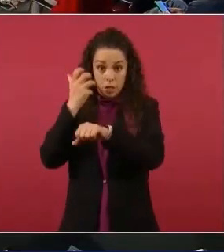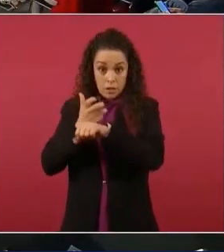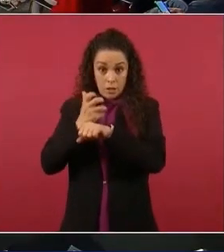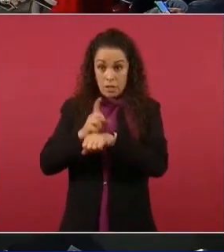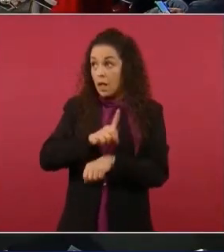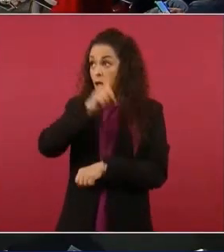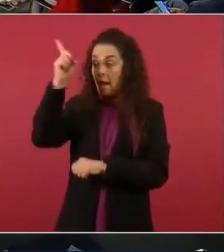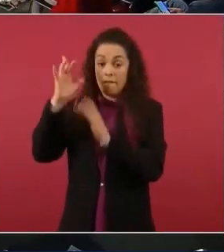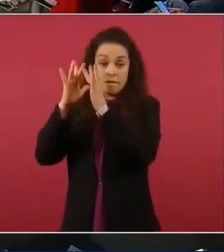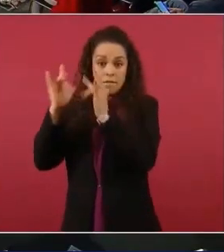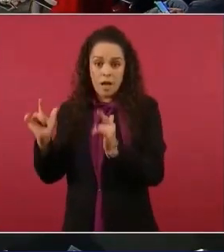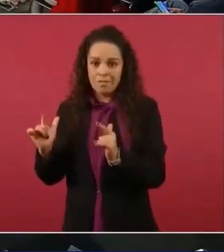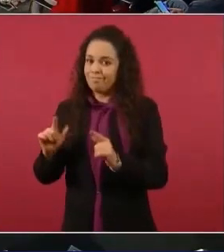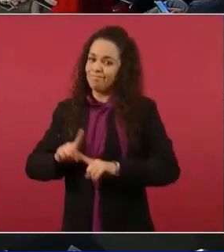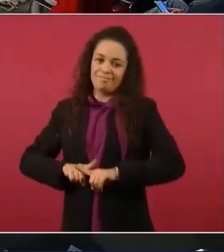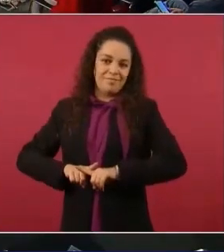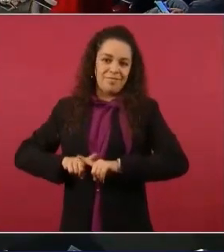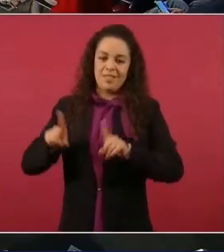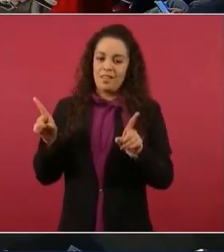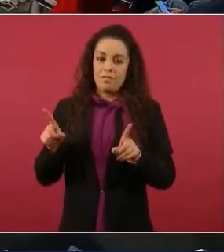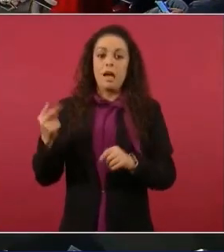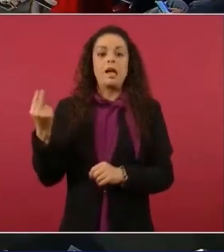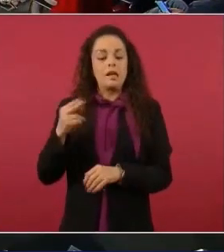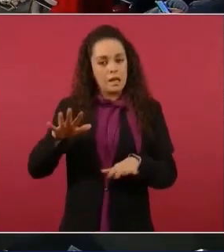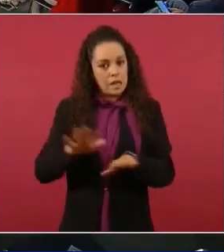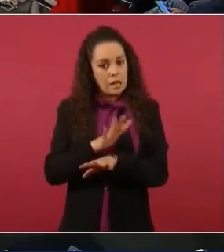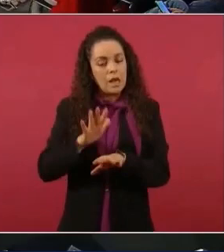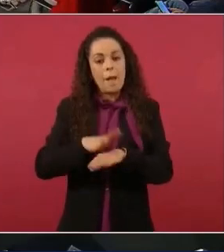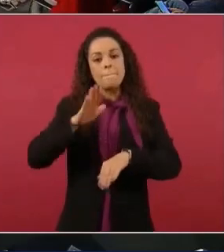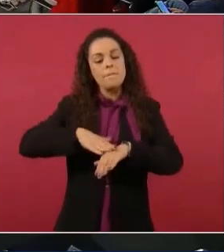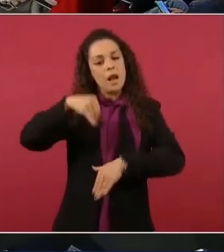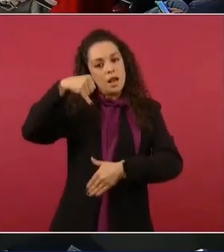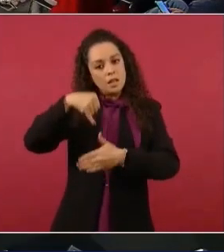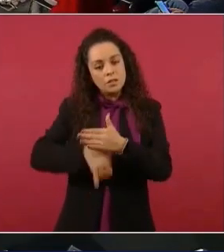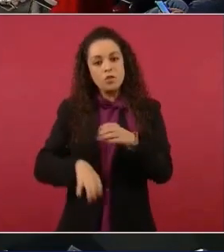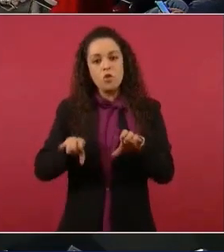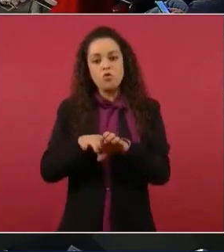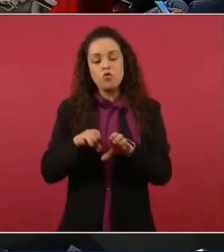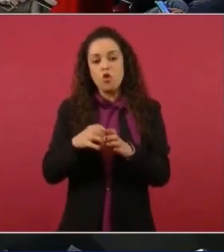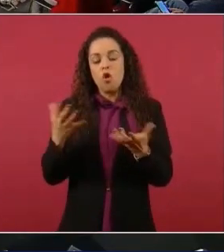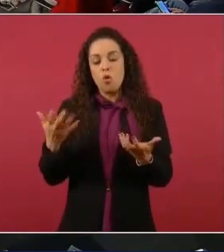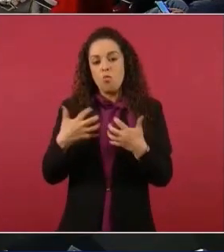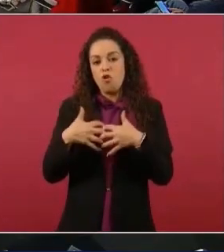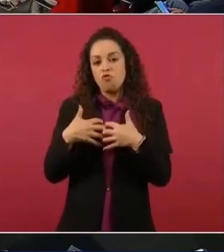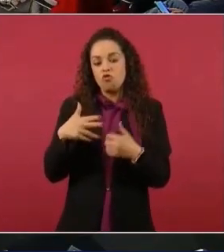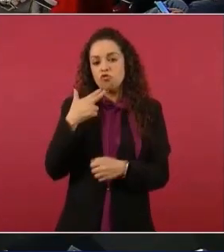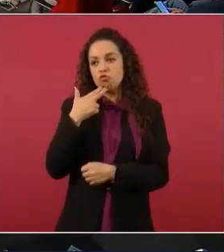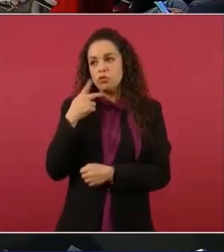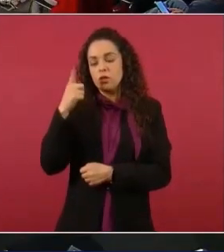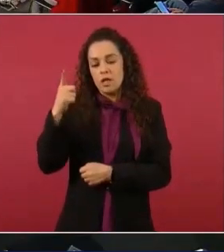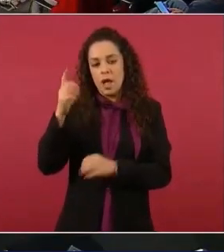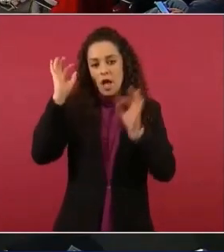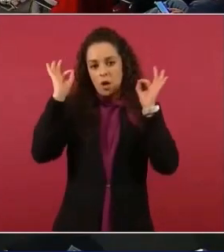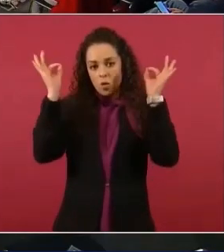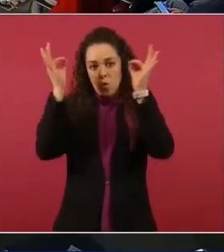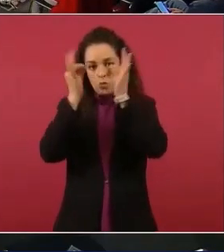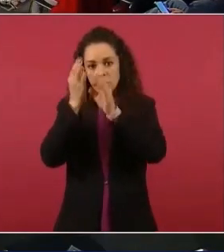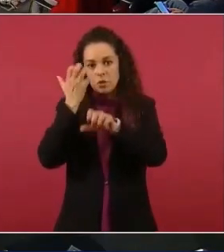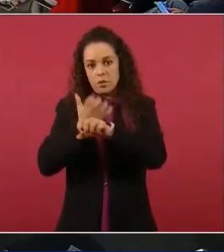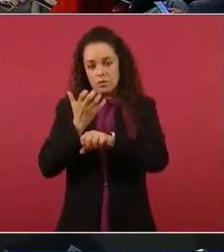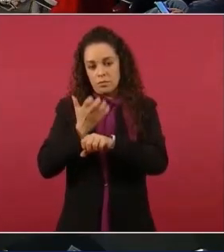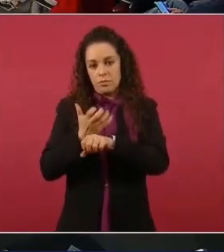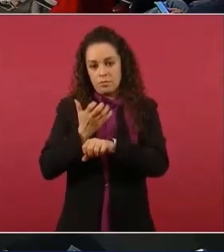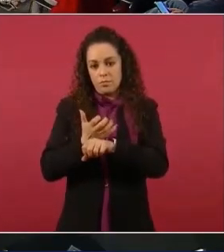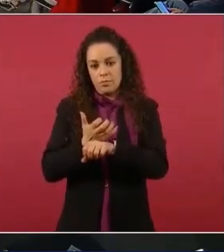Francia, por ejemplo. Sí. Entonces sí hay que reestructurar de fondo la operación de los consulados en Estados Unidos. Por eso es que me interesaba. Hay